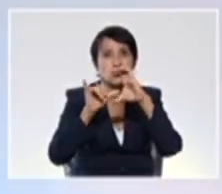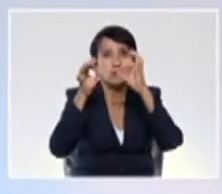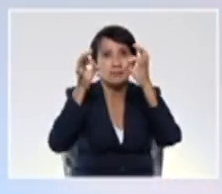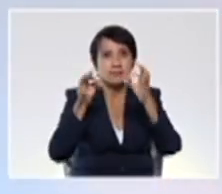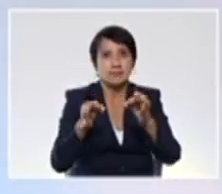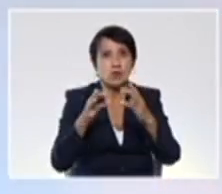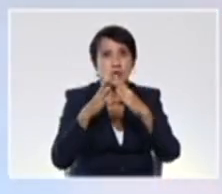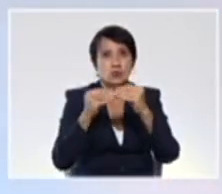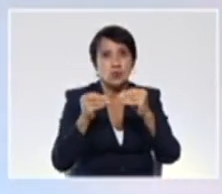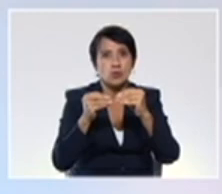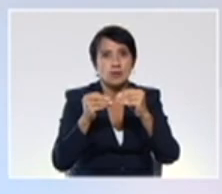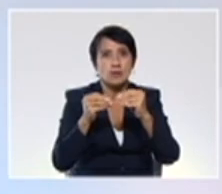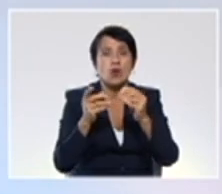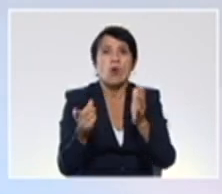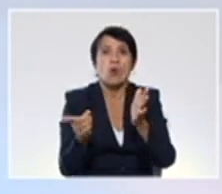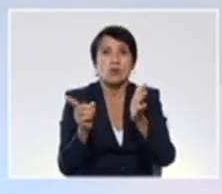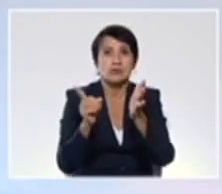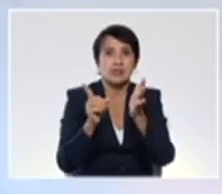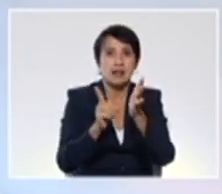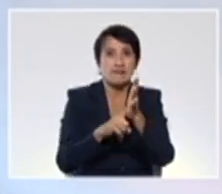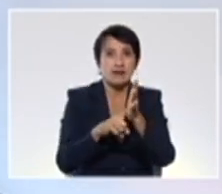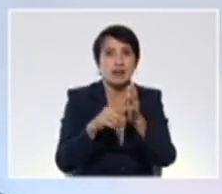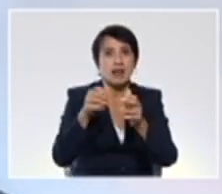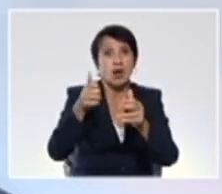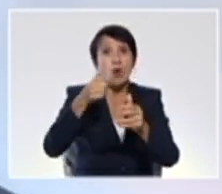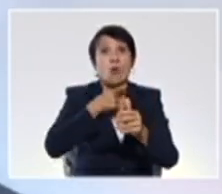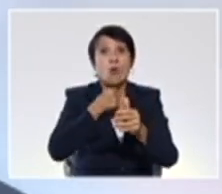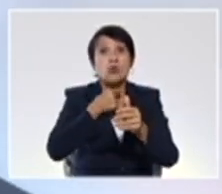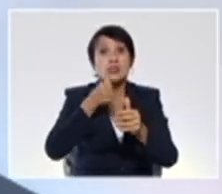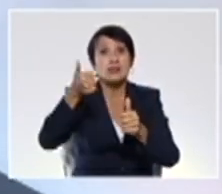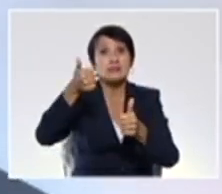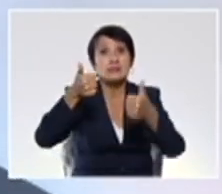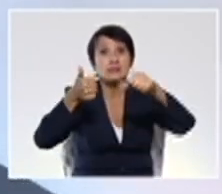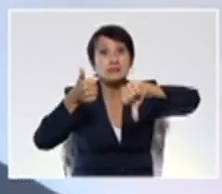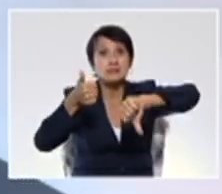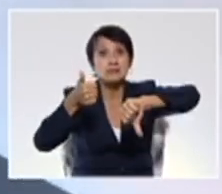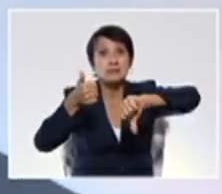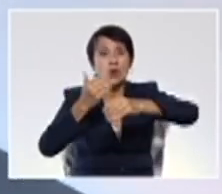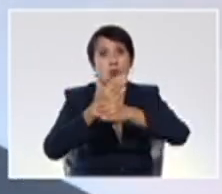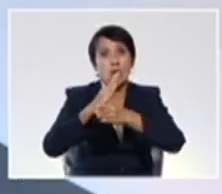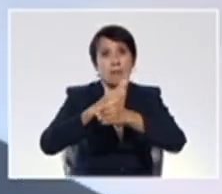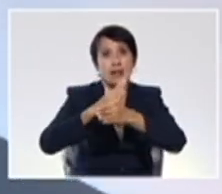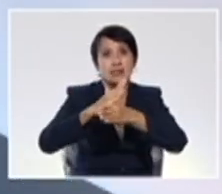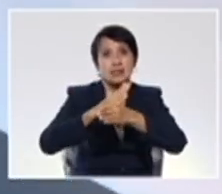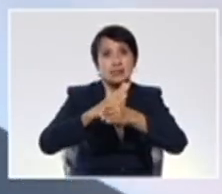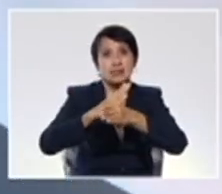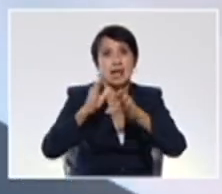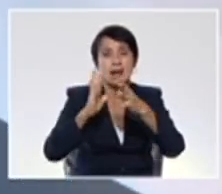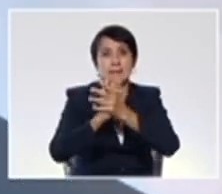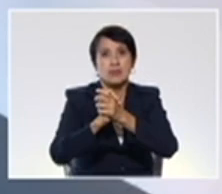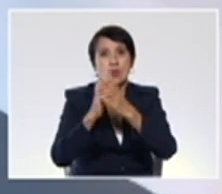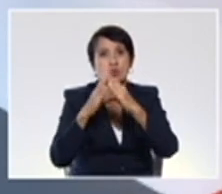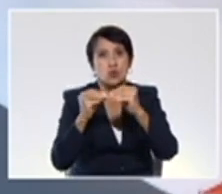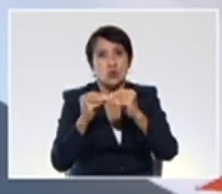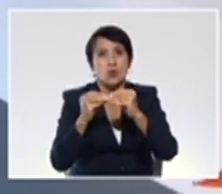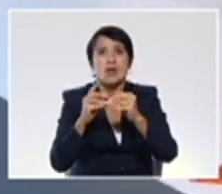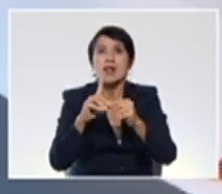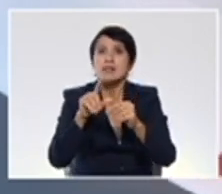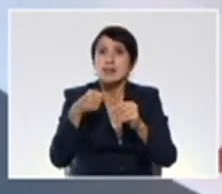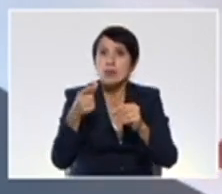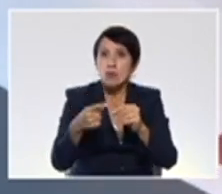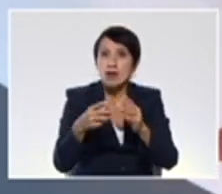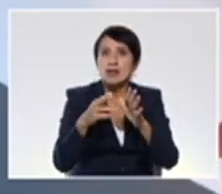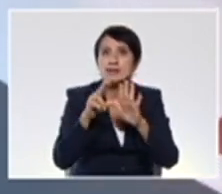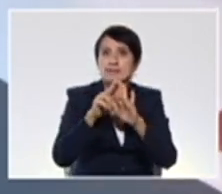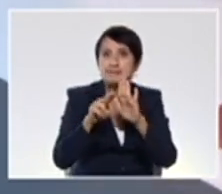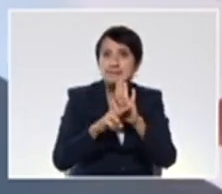Oficial. La voy a ver nuevamente, le voy a dar me gusta y la voy a compartir con amigos y familiares. Pero eso sí, luego procederé a cumplir